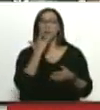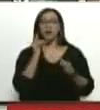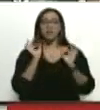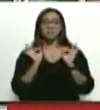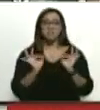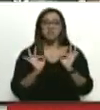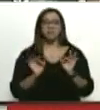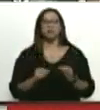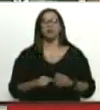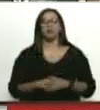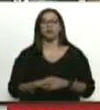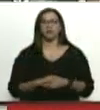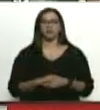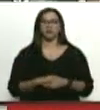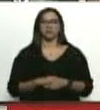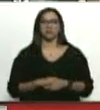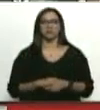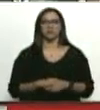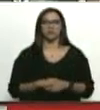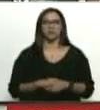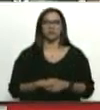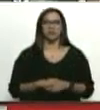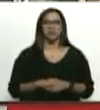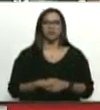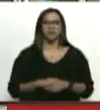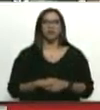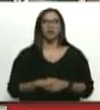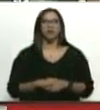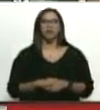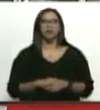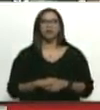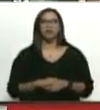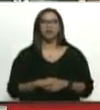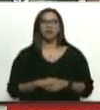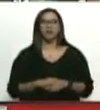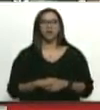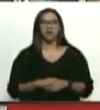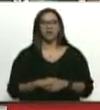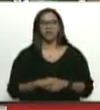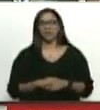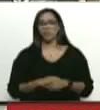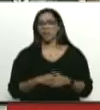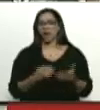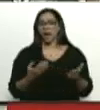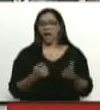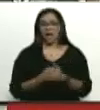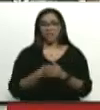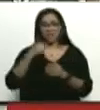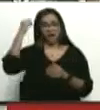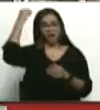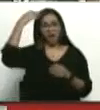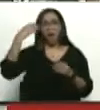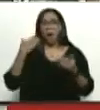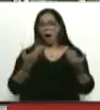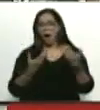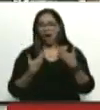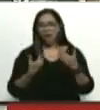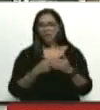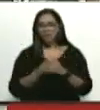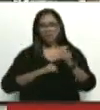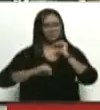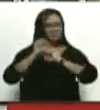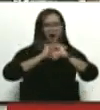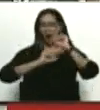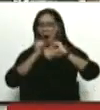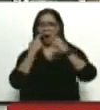con la dignidad intacta. No es esa lucha la que nos pone a nosotros en ¿cómo se llama? A la defensiva.